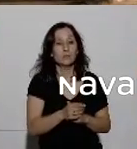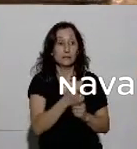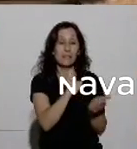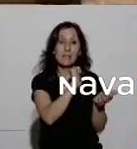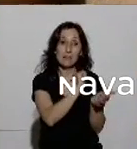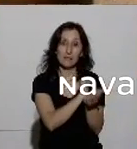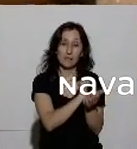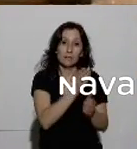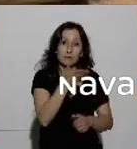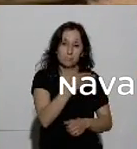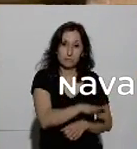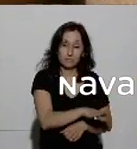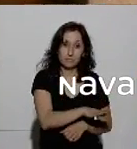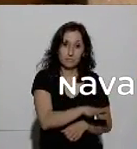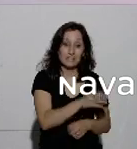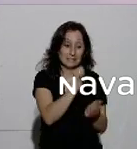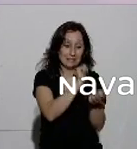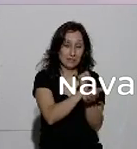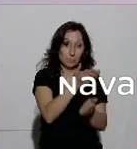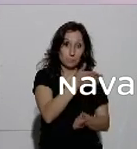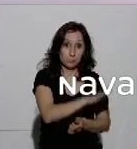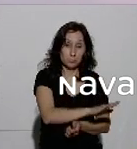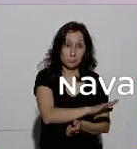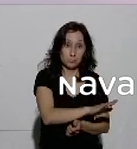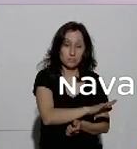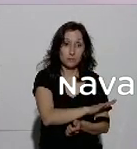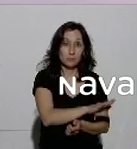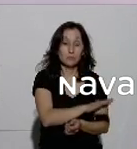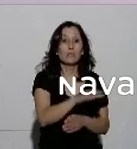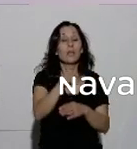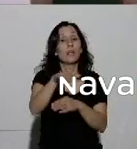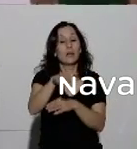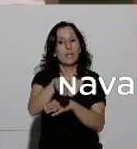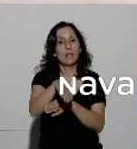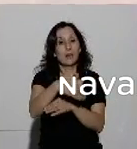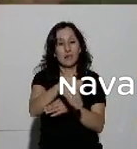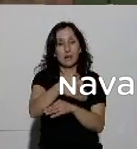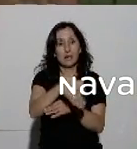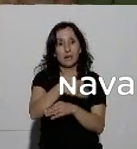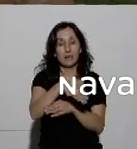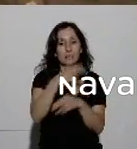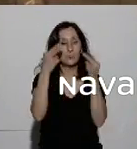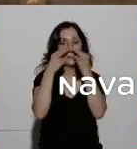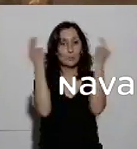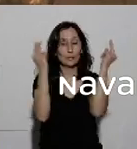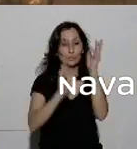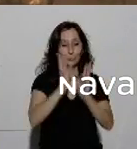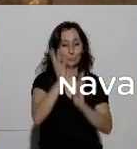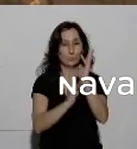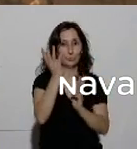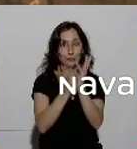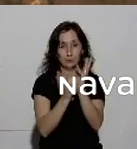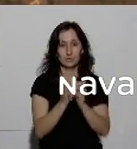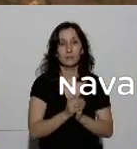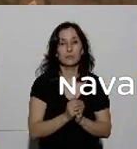cárcel y que después de morir en la cárcel pues la sacaron y la quemaron para que la gente viera que la habían matado de verdad, pero